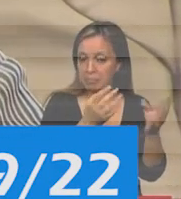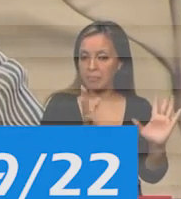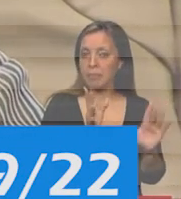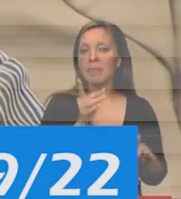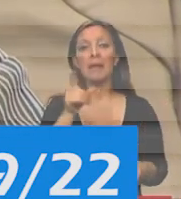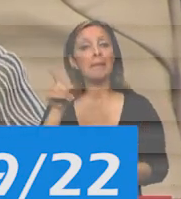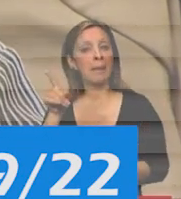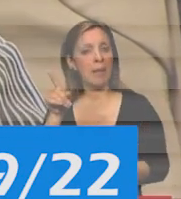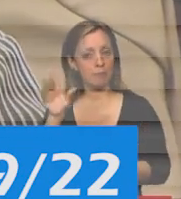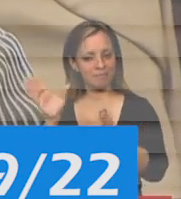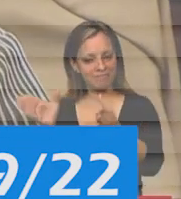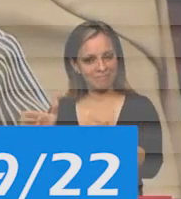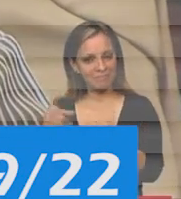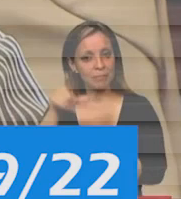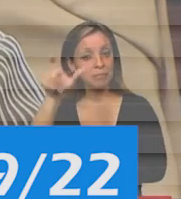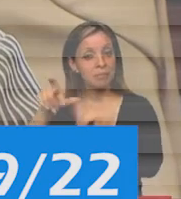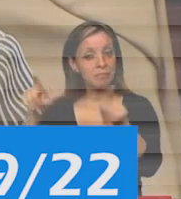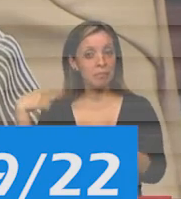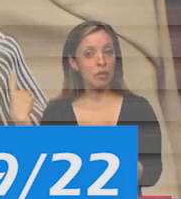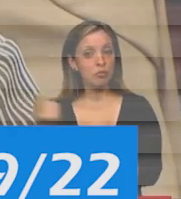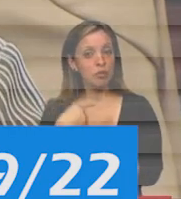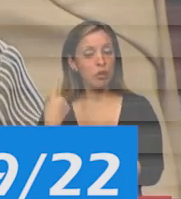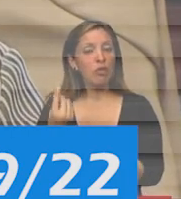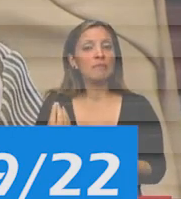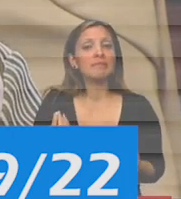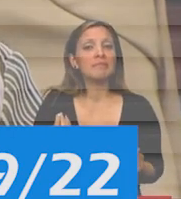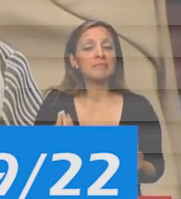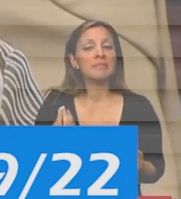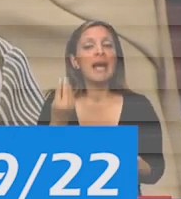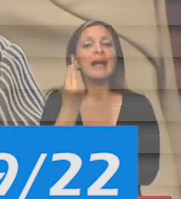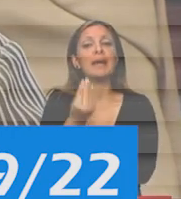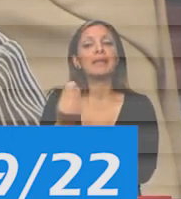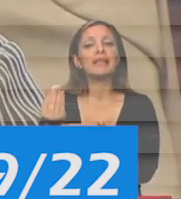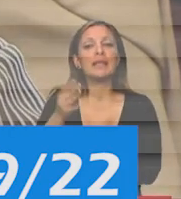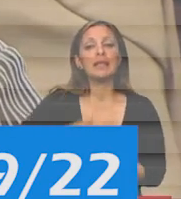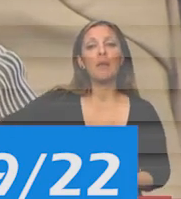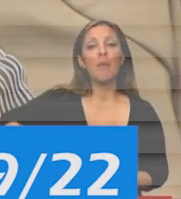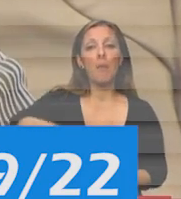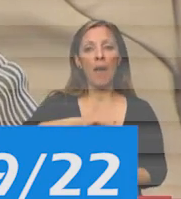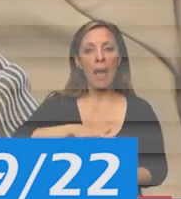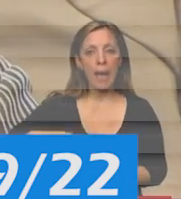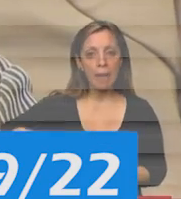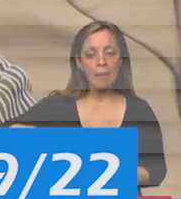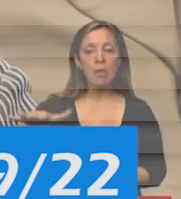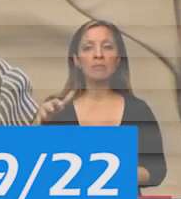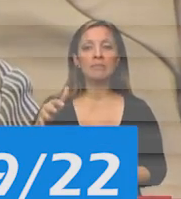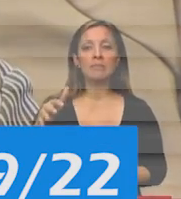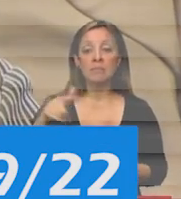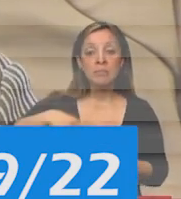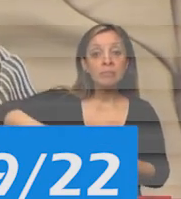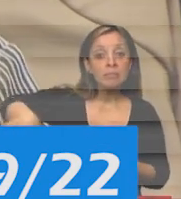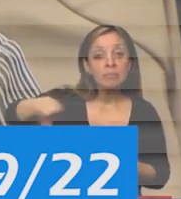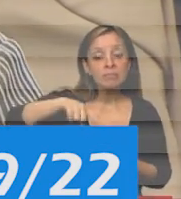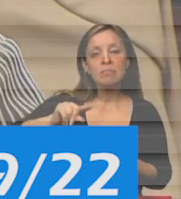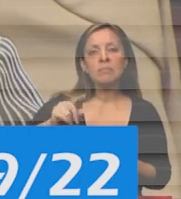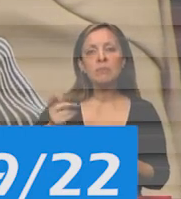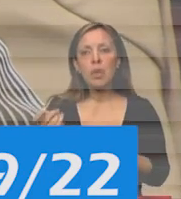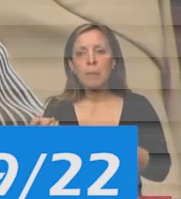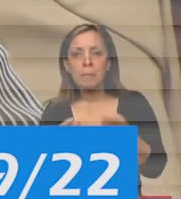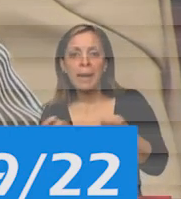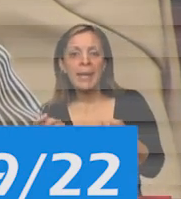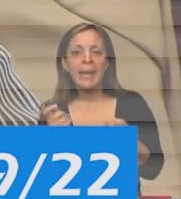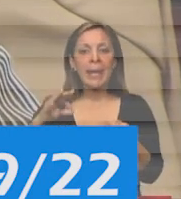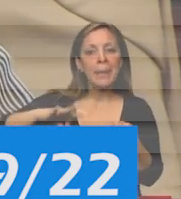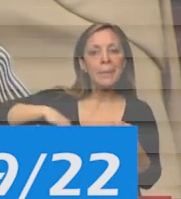entender que nosotros somos representantes de un pueblo que está administrando su vida en base